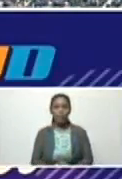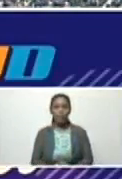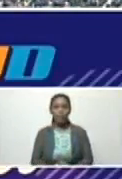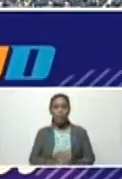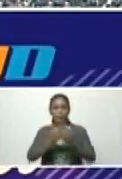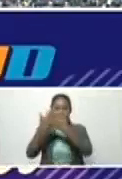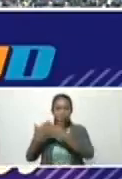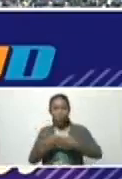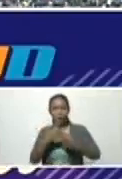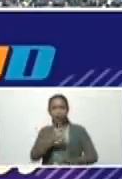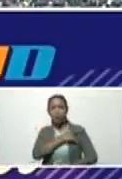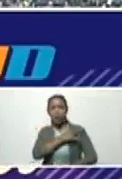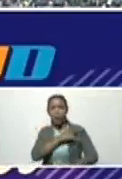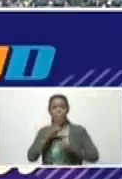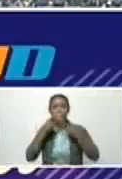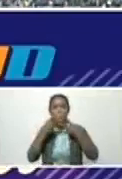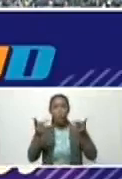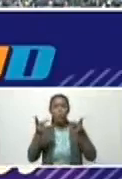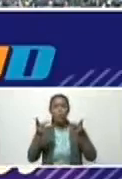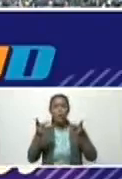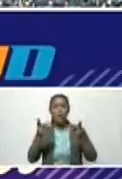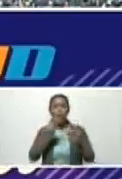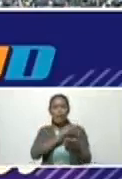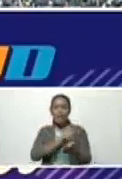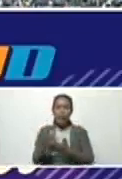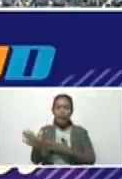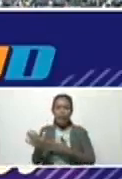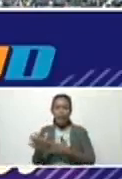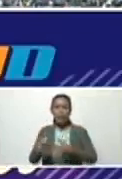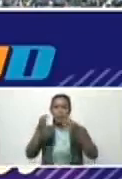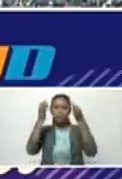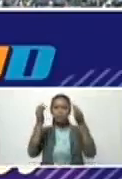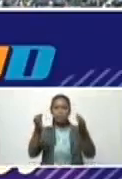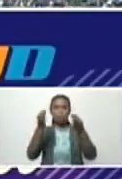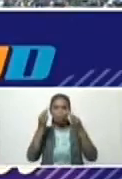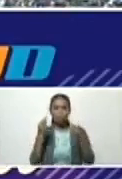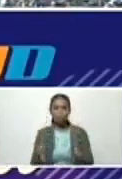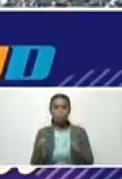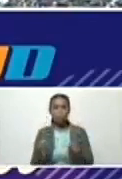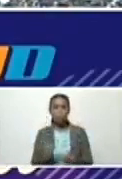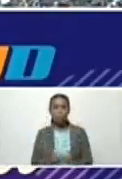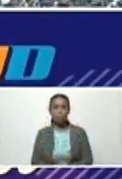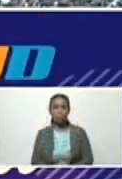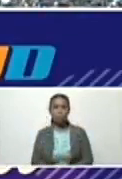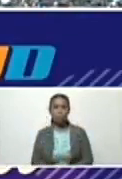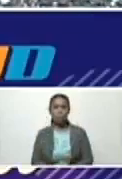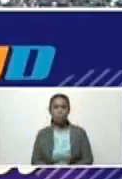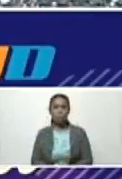estudian en universidades públicas, gratuitas y de calidad.